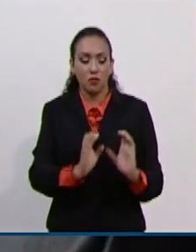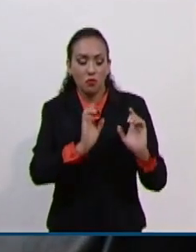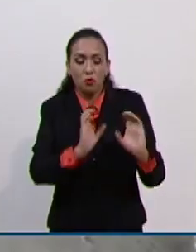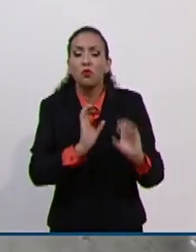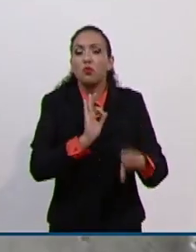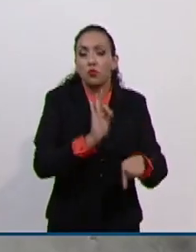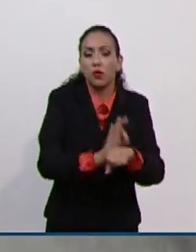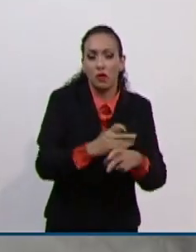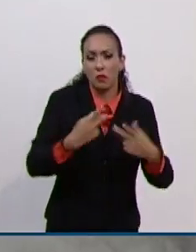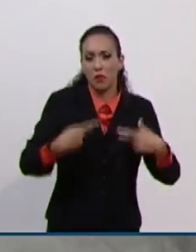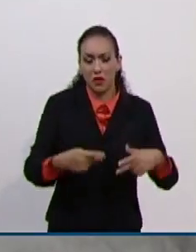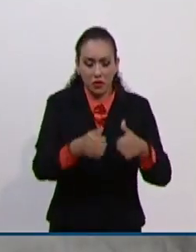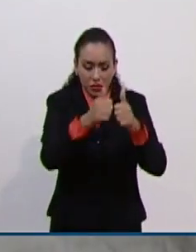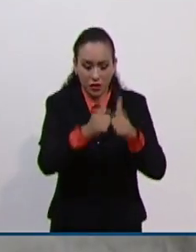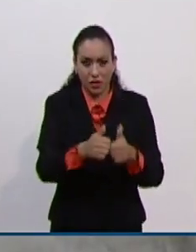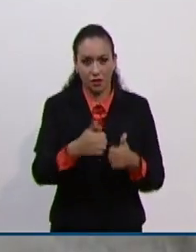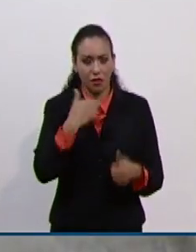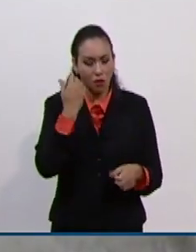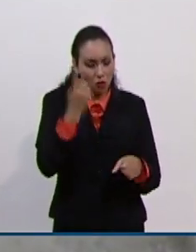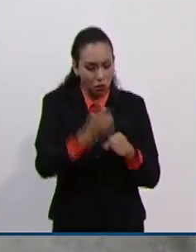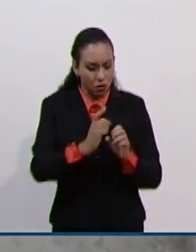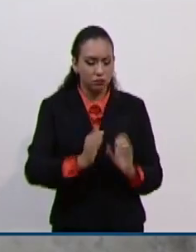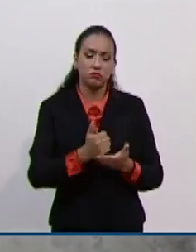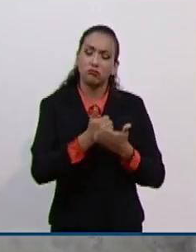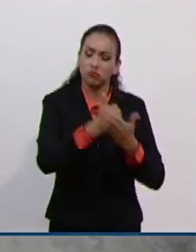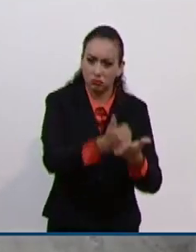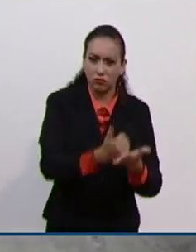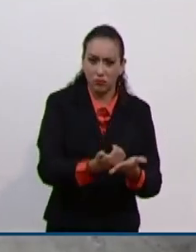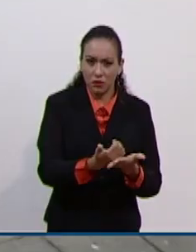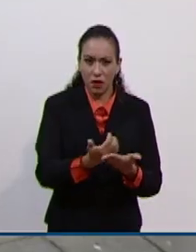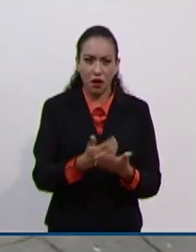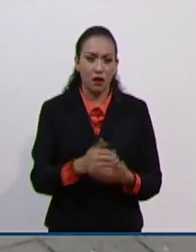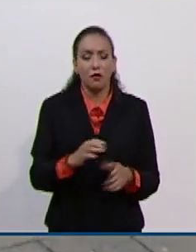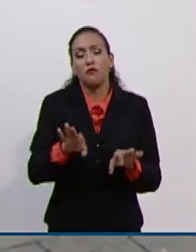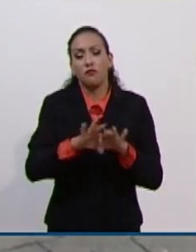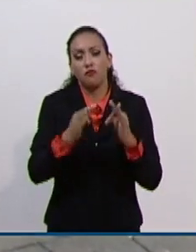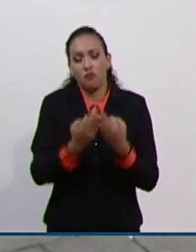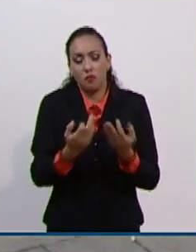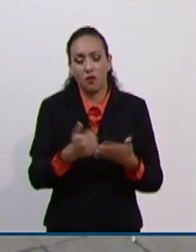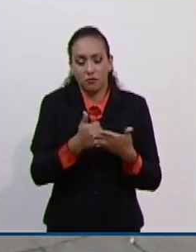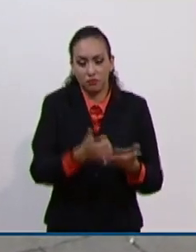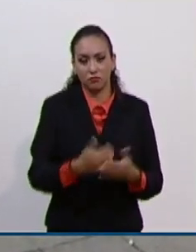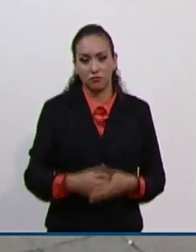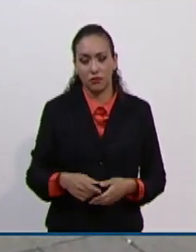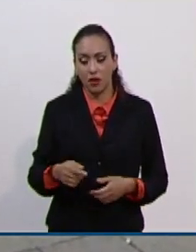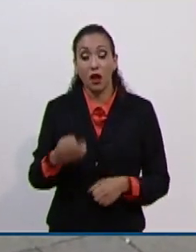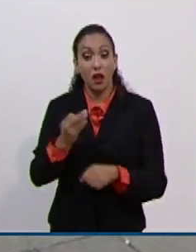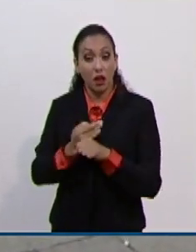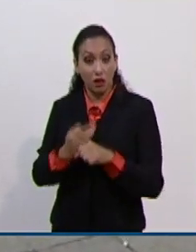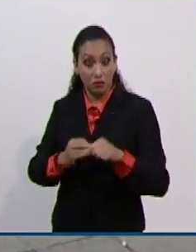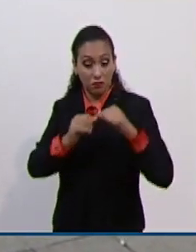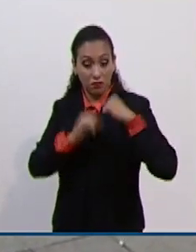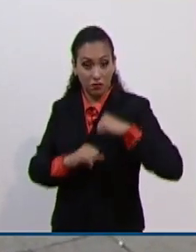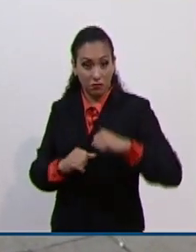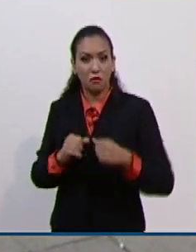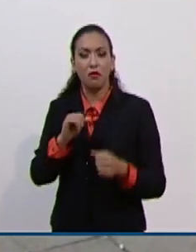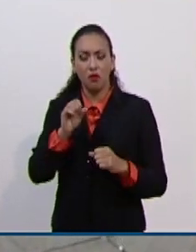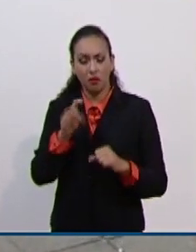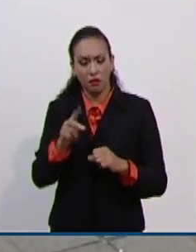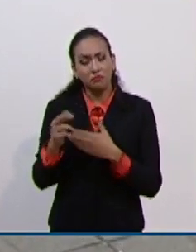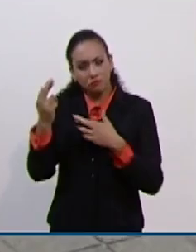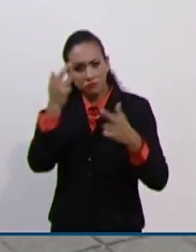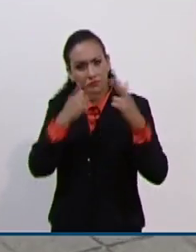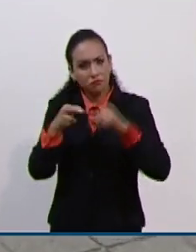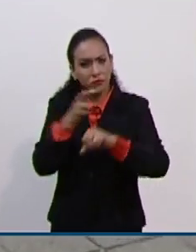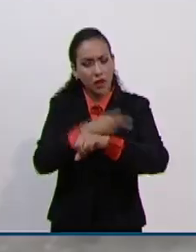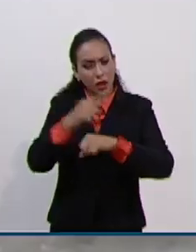emergencia de manera voluntaria, digna, ordenada y acompañada. La Defensoría dará seguimiento al asunto para que se garanticen los derechos